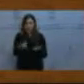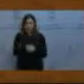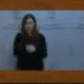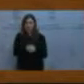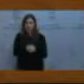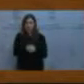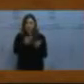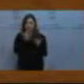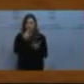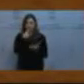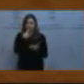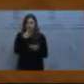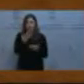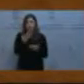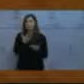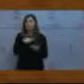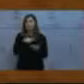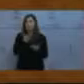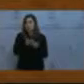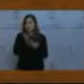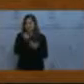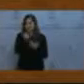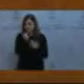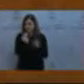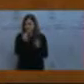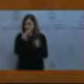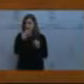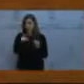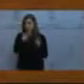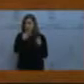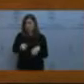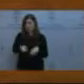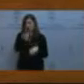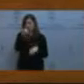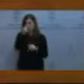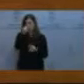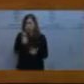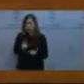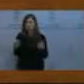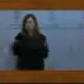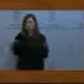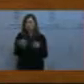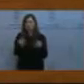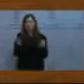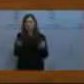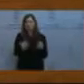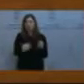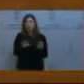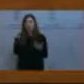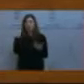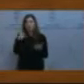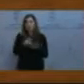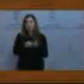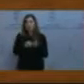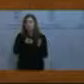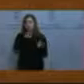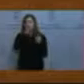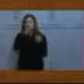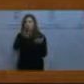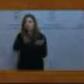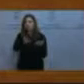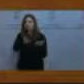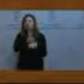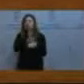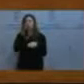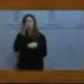hubieran aprobado los presupuestos. ¿Y qué pasa con aquellos proyectos que anunciaron, señora consejera? Se descartan todos, porque eso